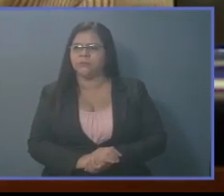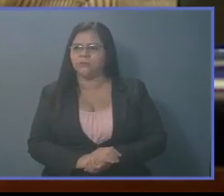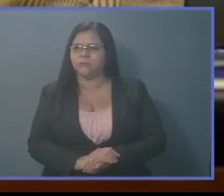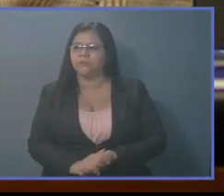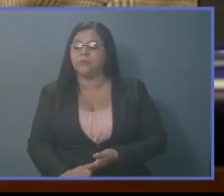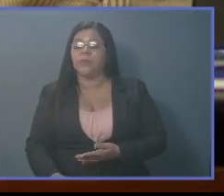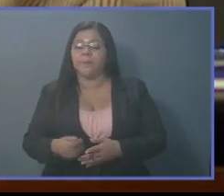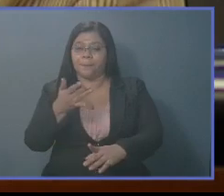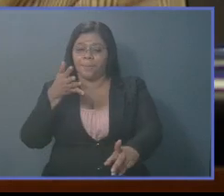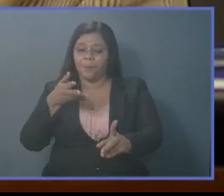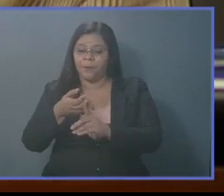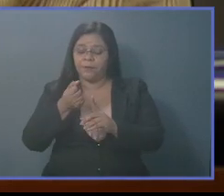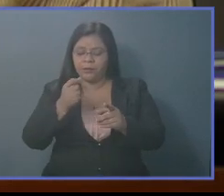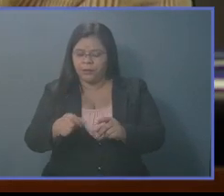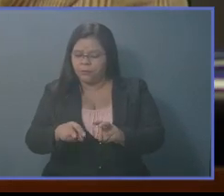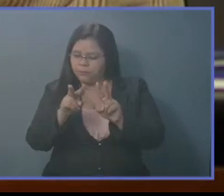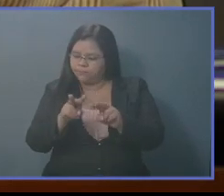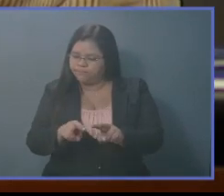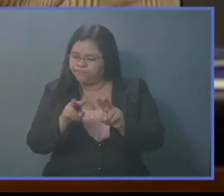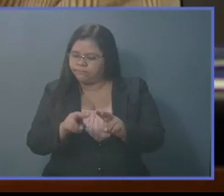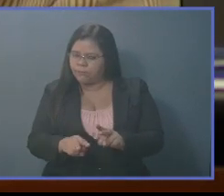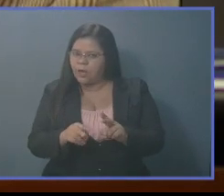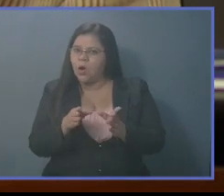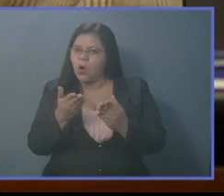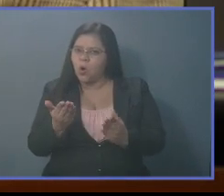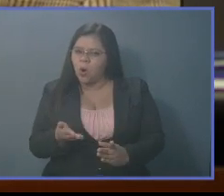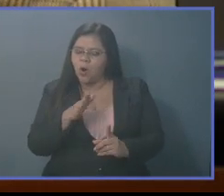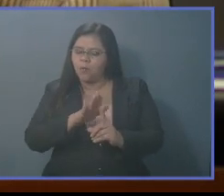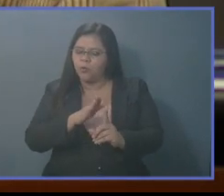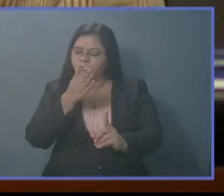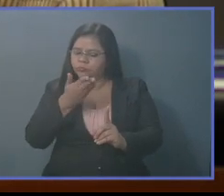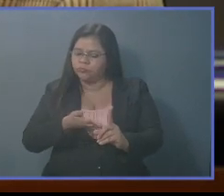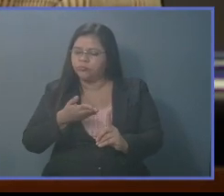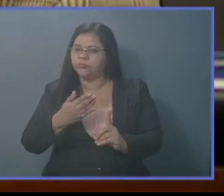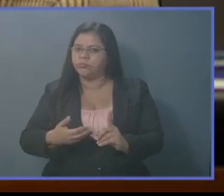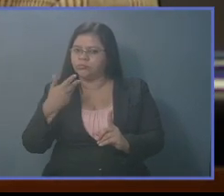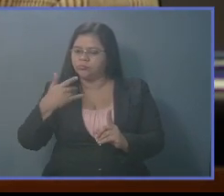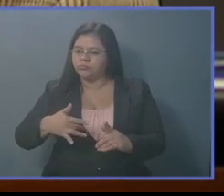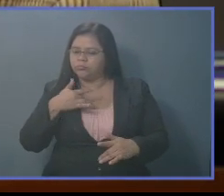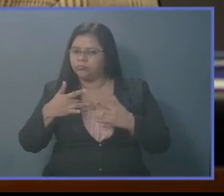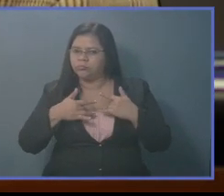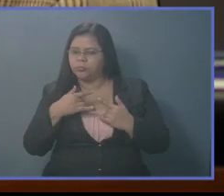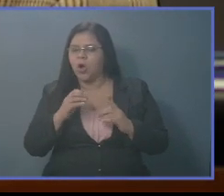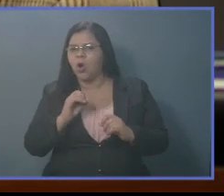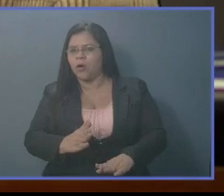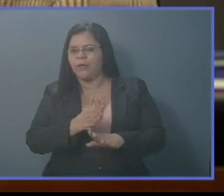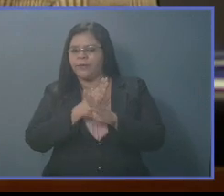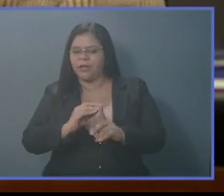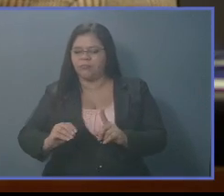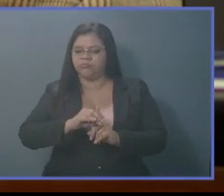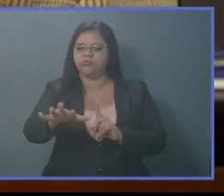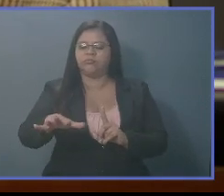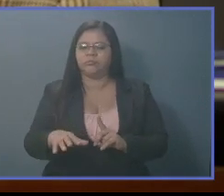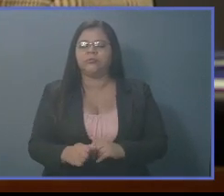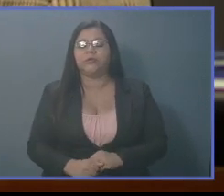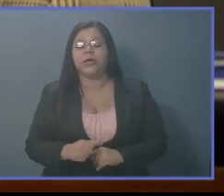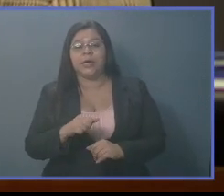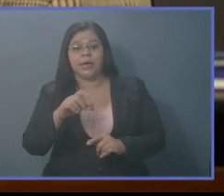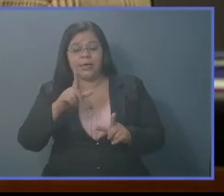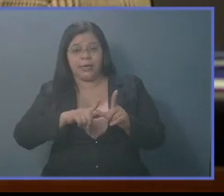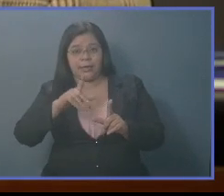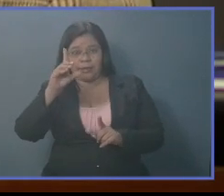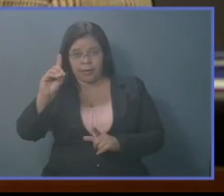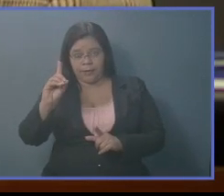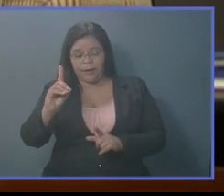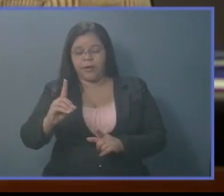Con el objeto de monitorear el posible desarrollo de la enfermedad y evitar su posible propagación. D. Casos sospechosos. Se considera casos